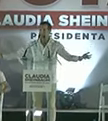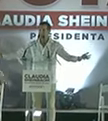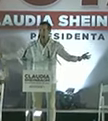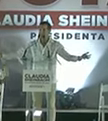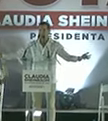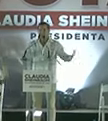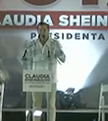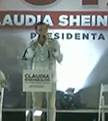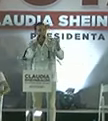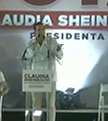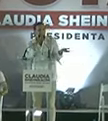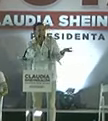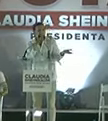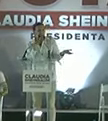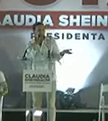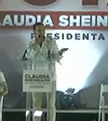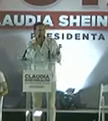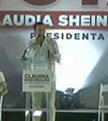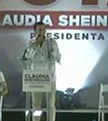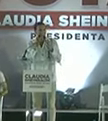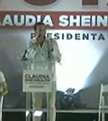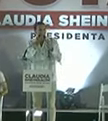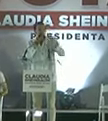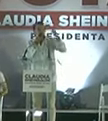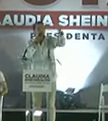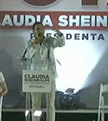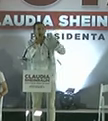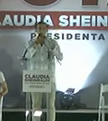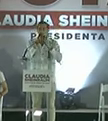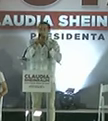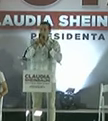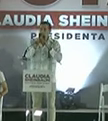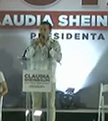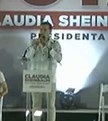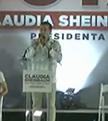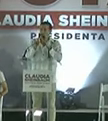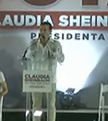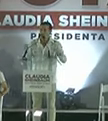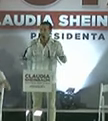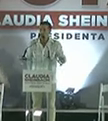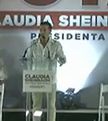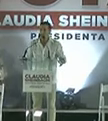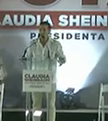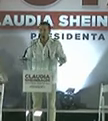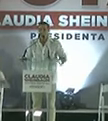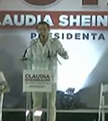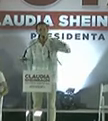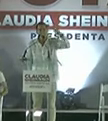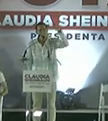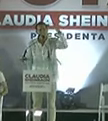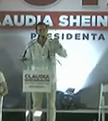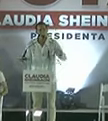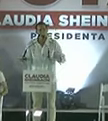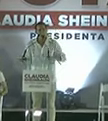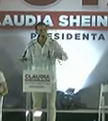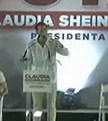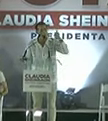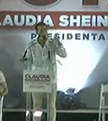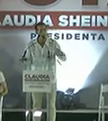votar no está fácil eso nos van a ayudar a cuidar el voto si hacemos las